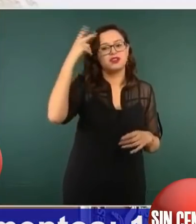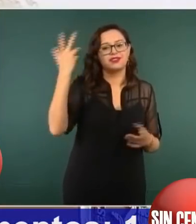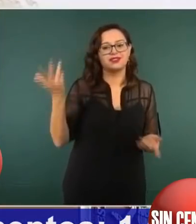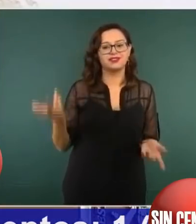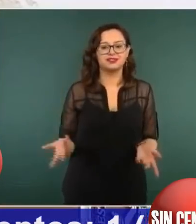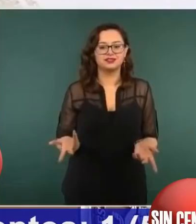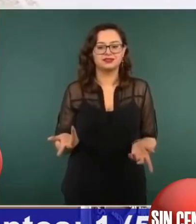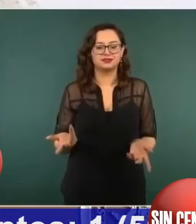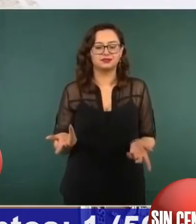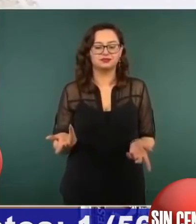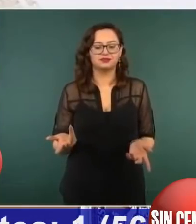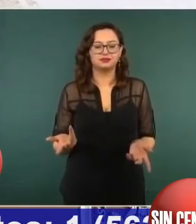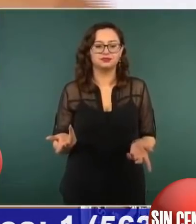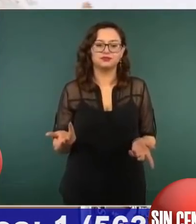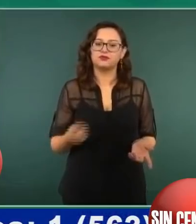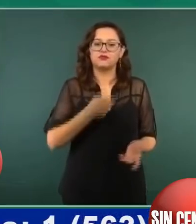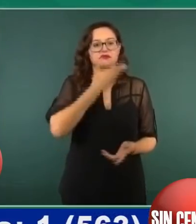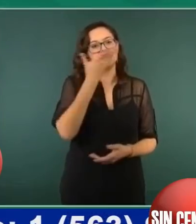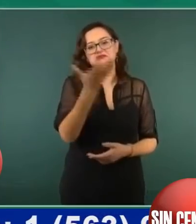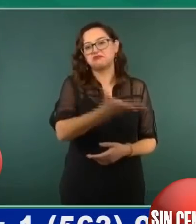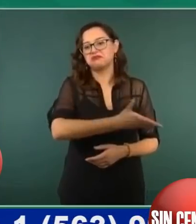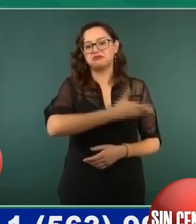y que traían la práctica